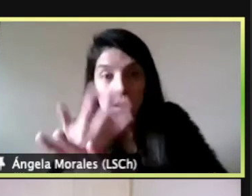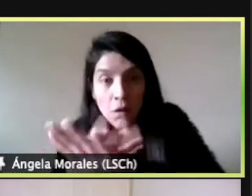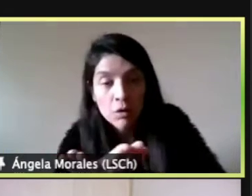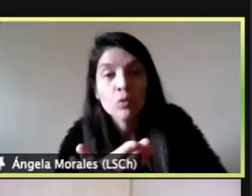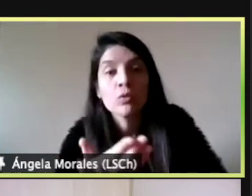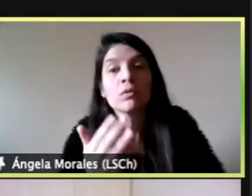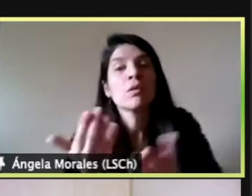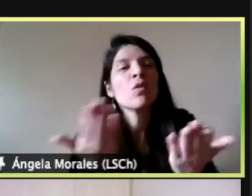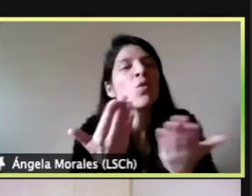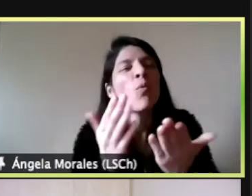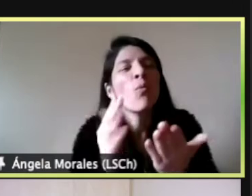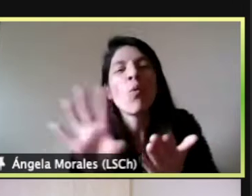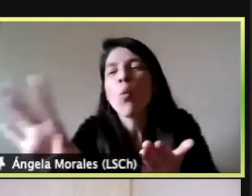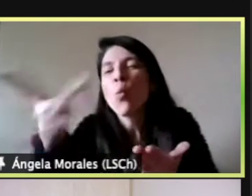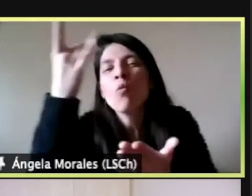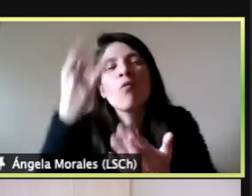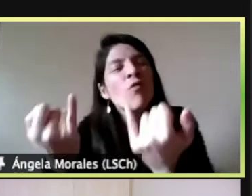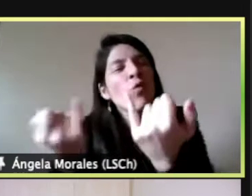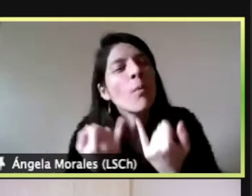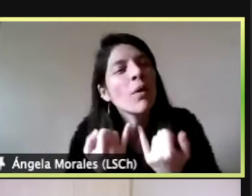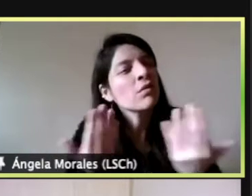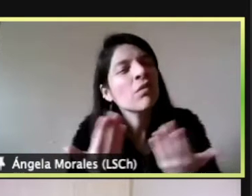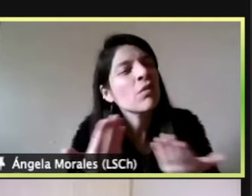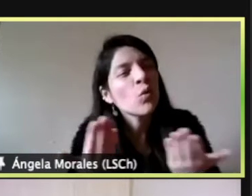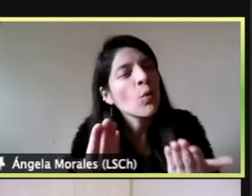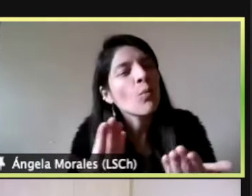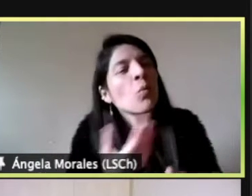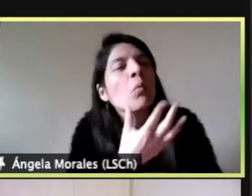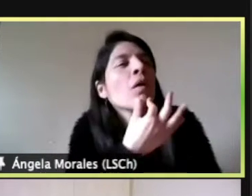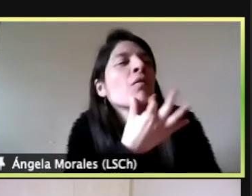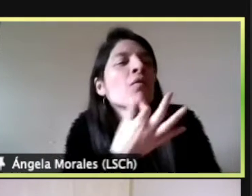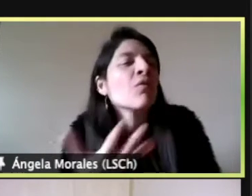información bien fácilmente. Esa es la idea.